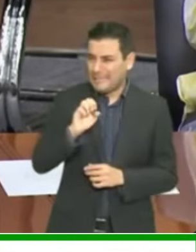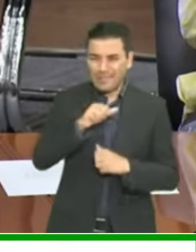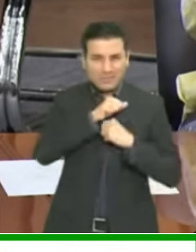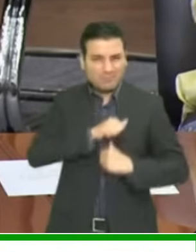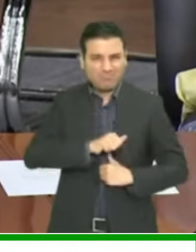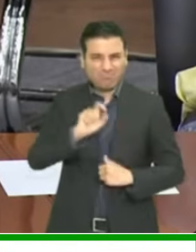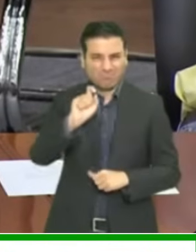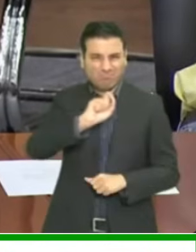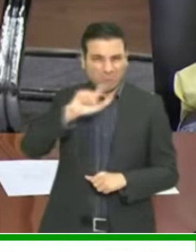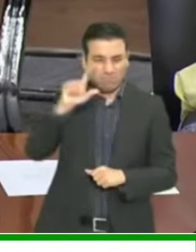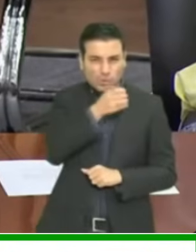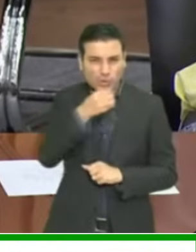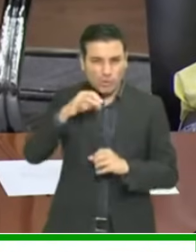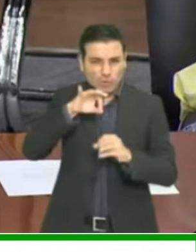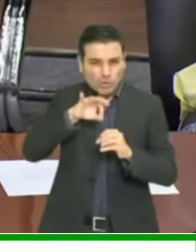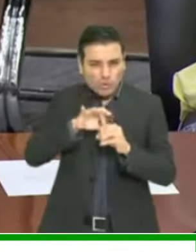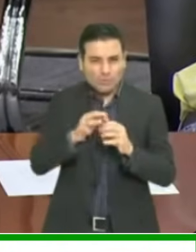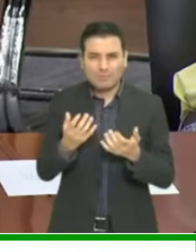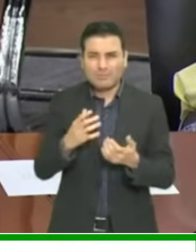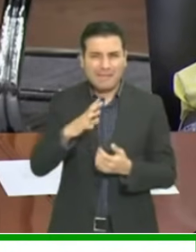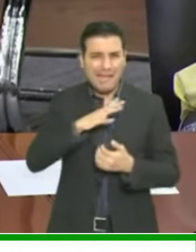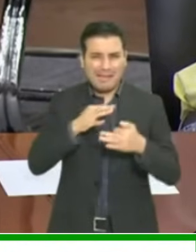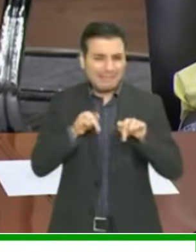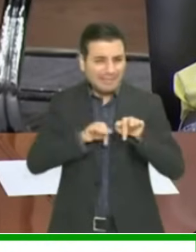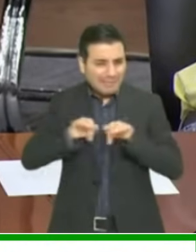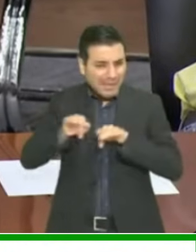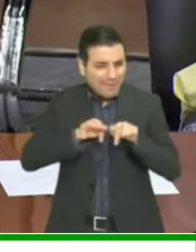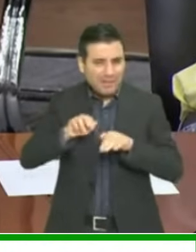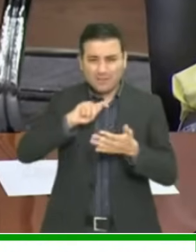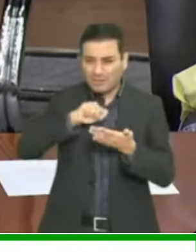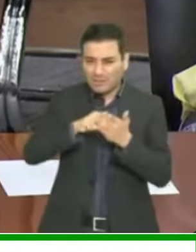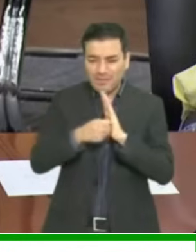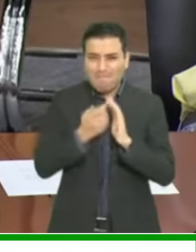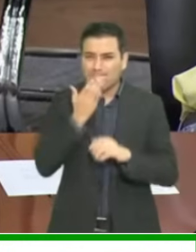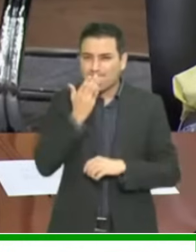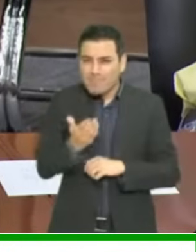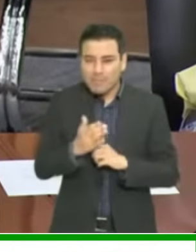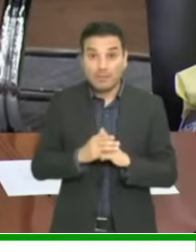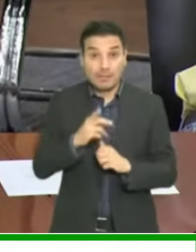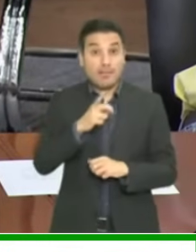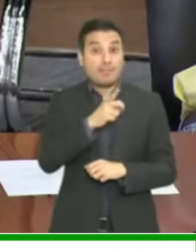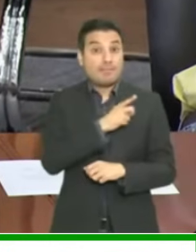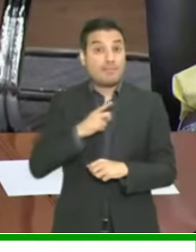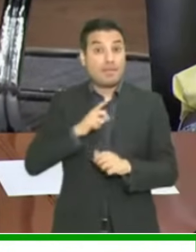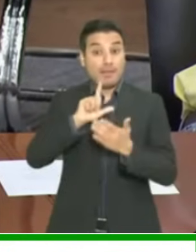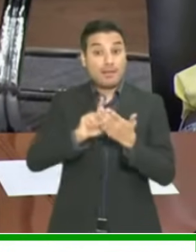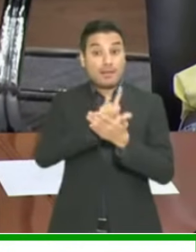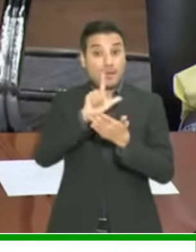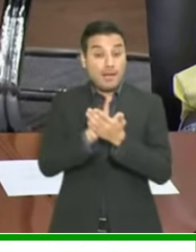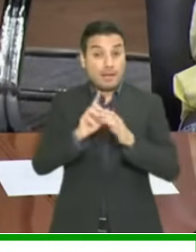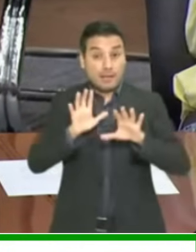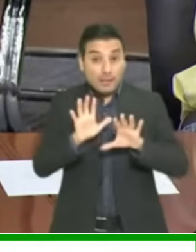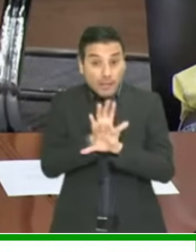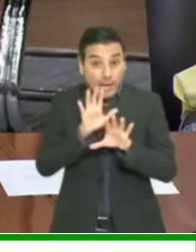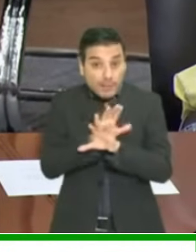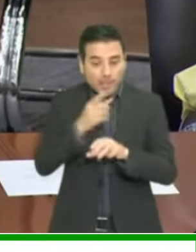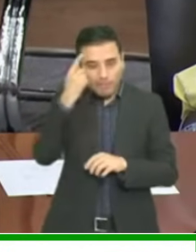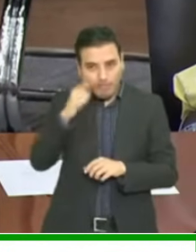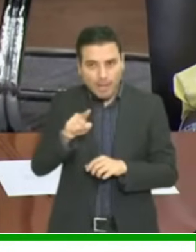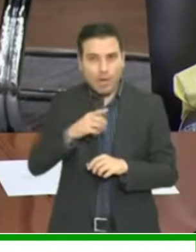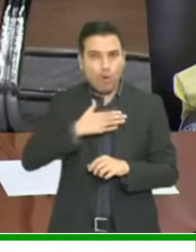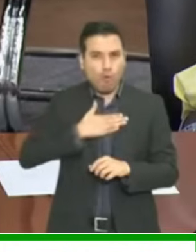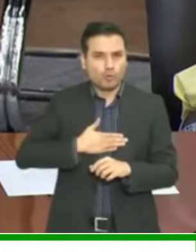son técnicos, no son ocurrencias, no hubo fraude. Que hay que modificar ordenamientos legales para hacer la contienda mucho más